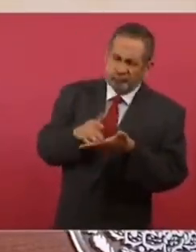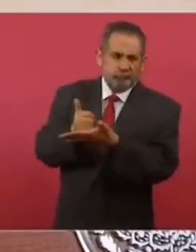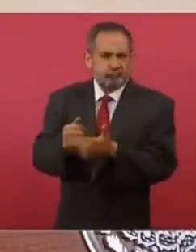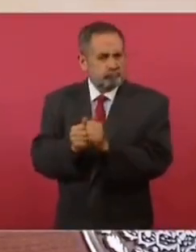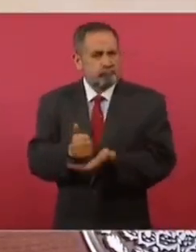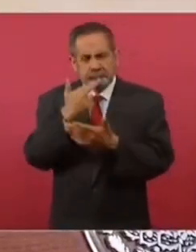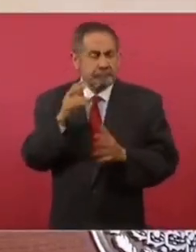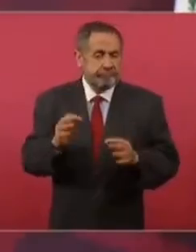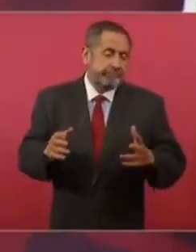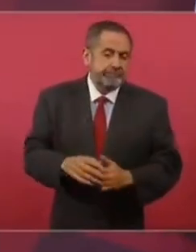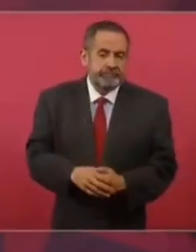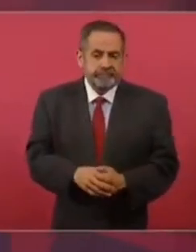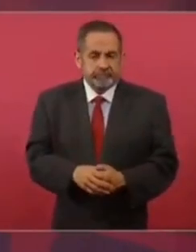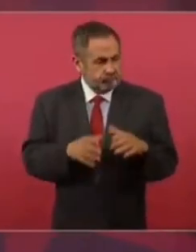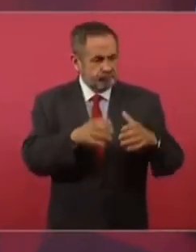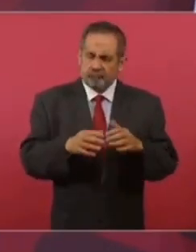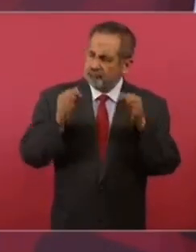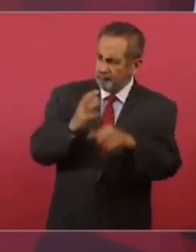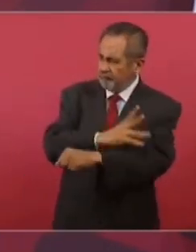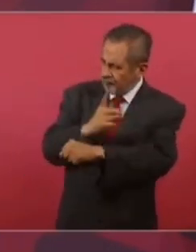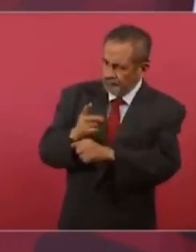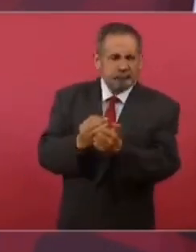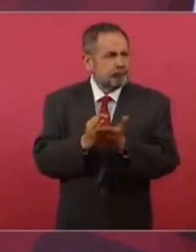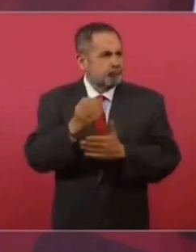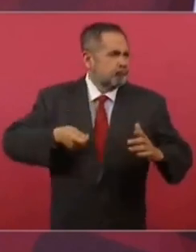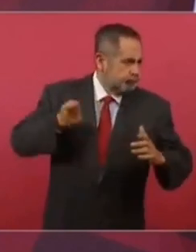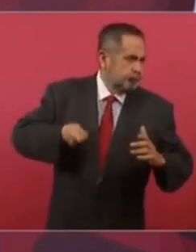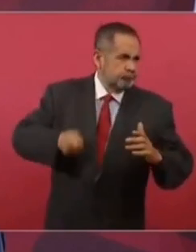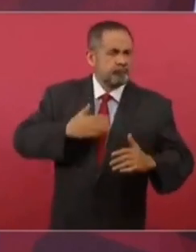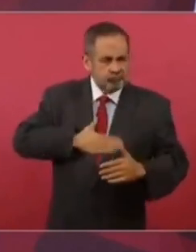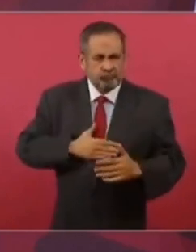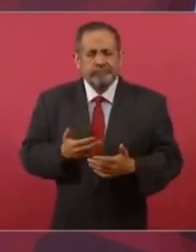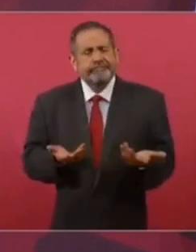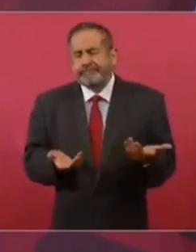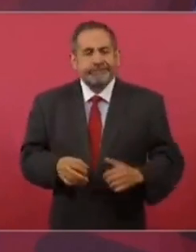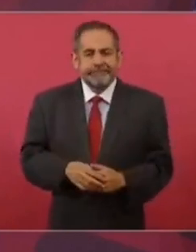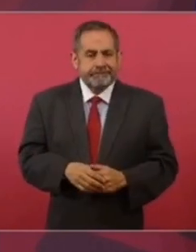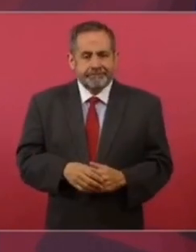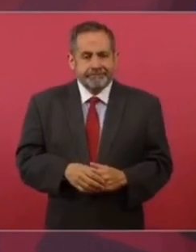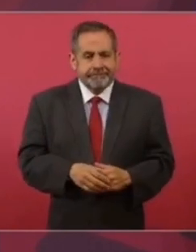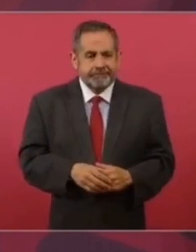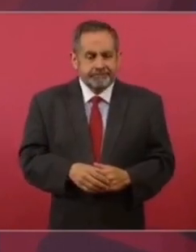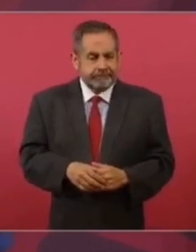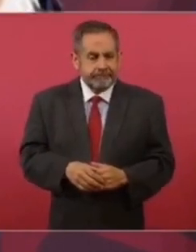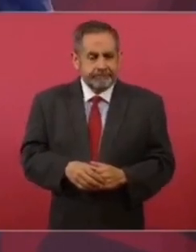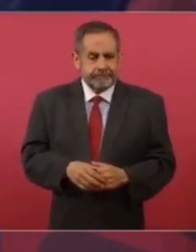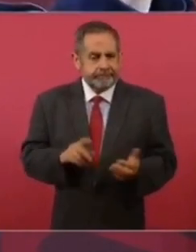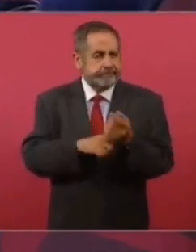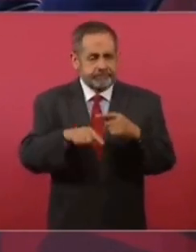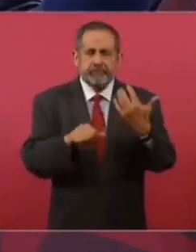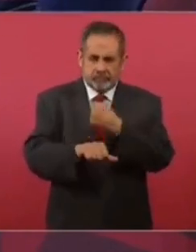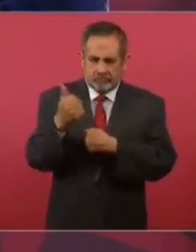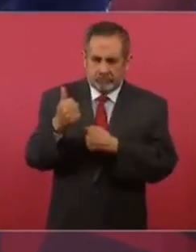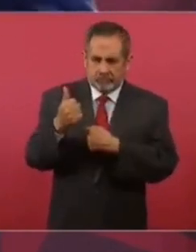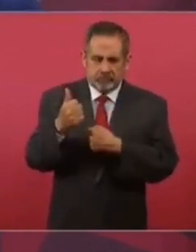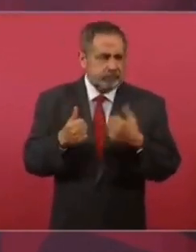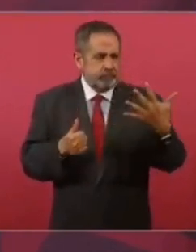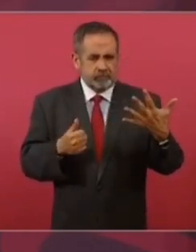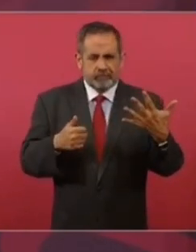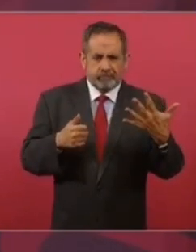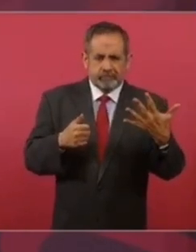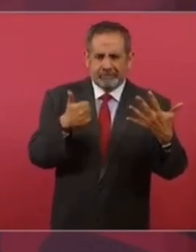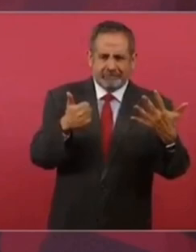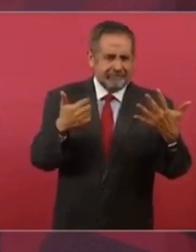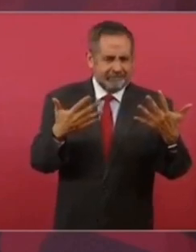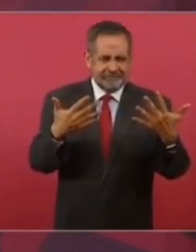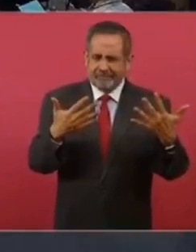con auténticos impartidores de justicia, porque son 11, ¿no? 5 y se convencía